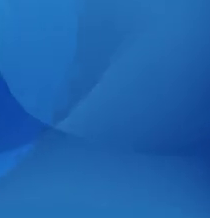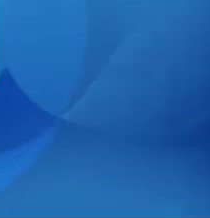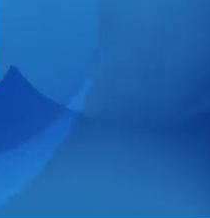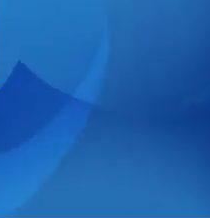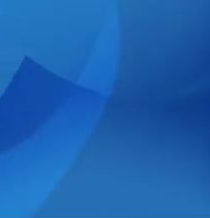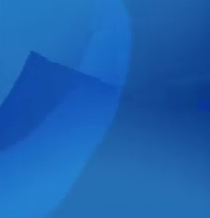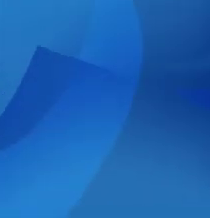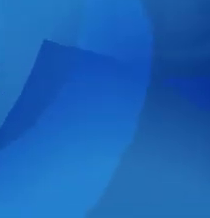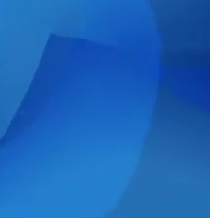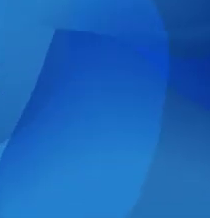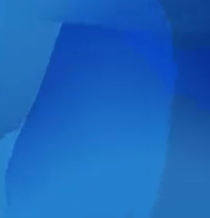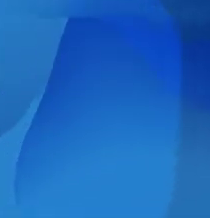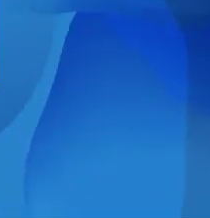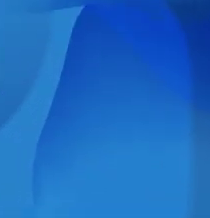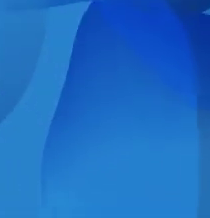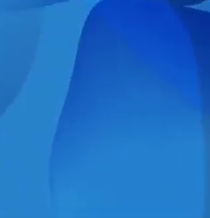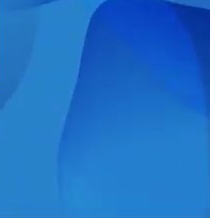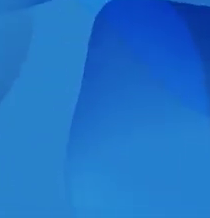¡Gracias!